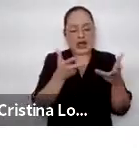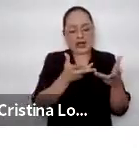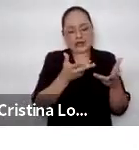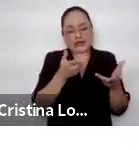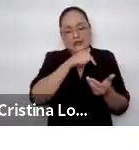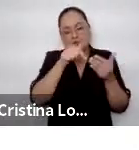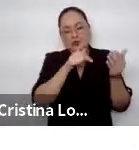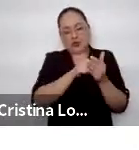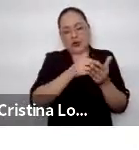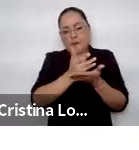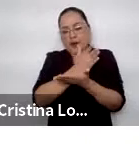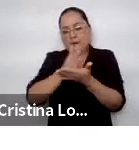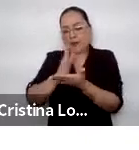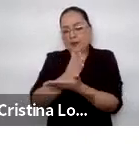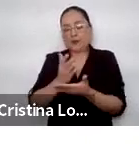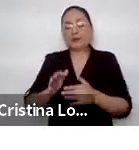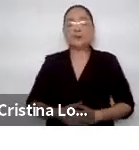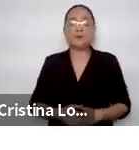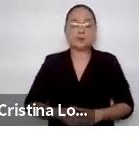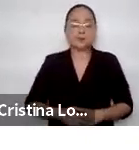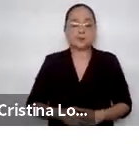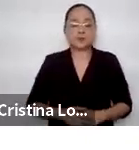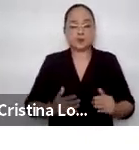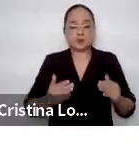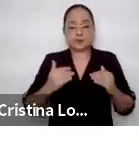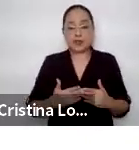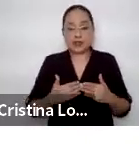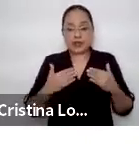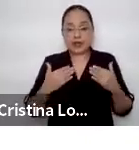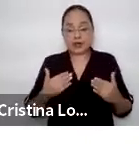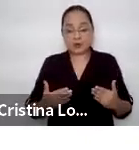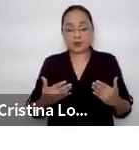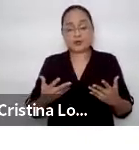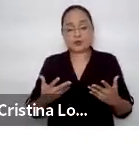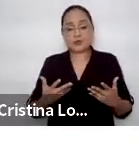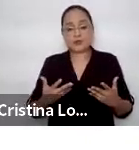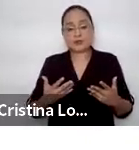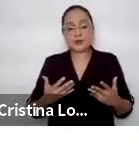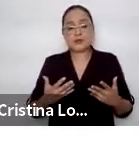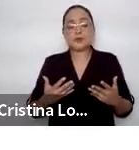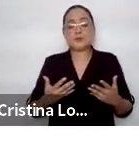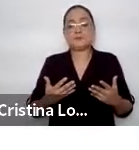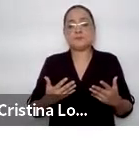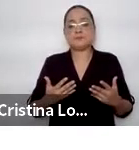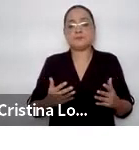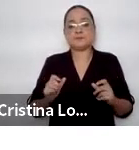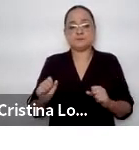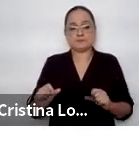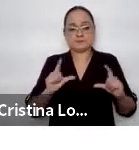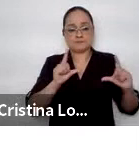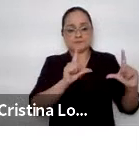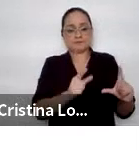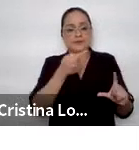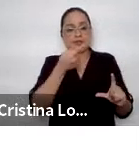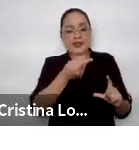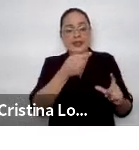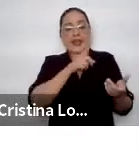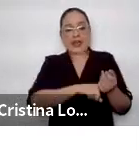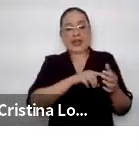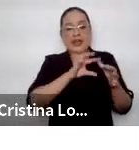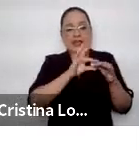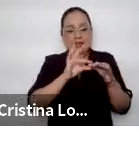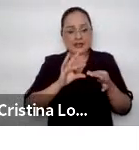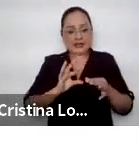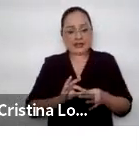Federal. Bien, dicho lo anterior, entonces, ahora pasaremos a nuestra